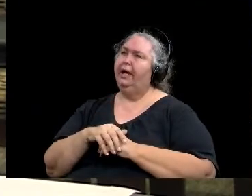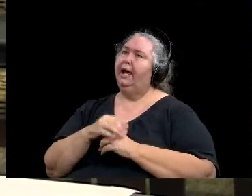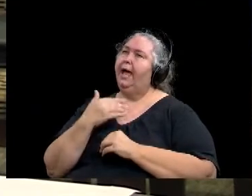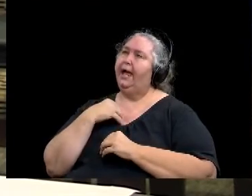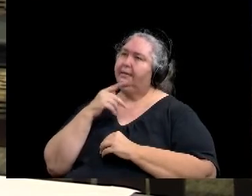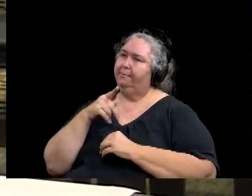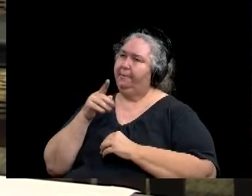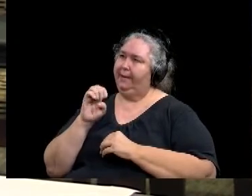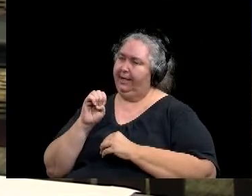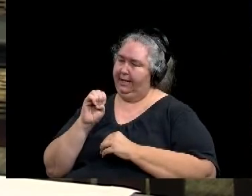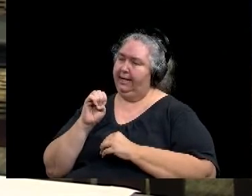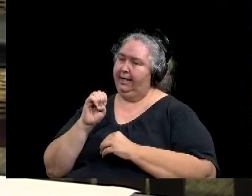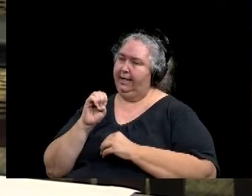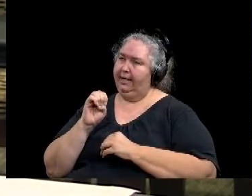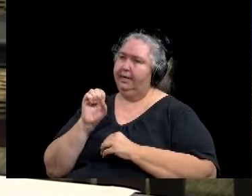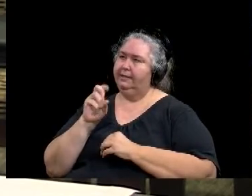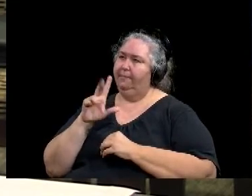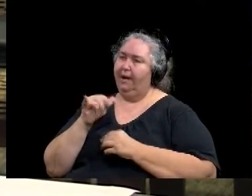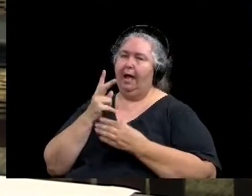el pipí